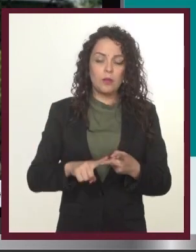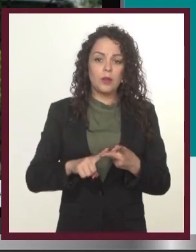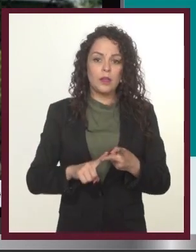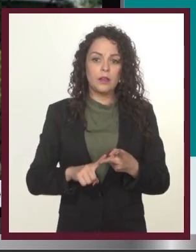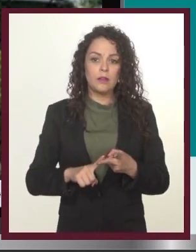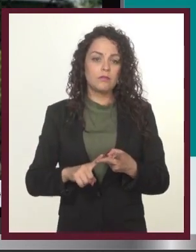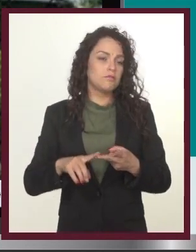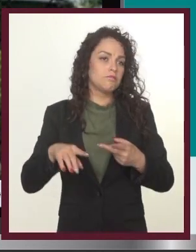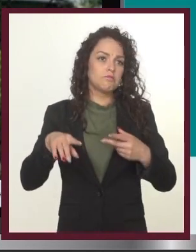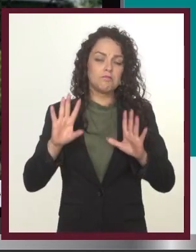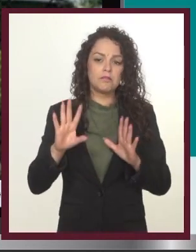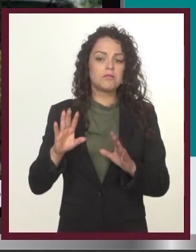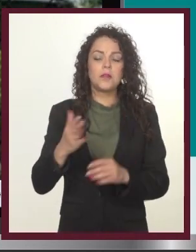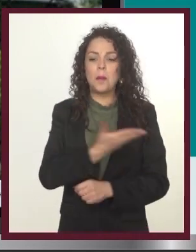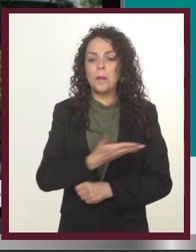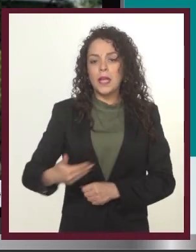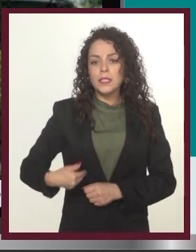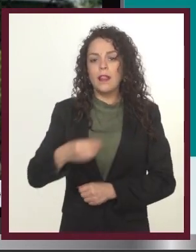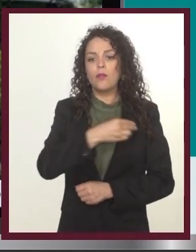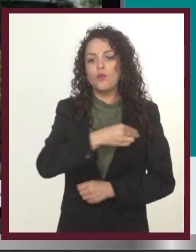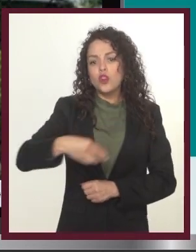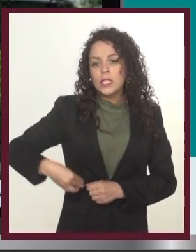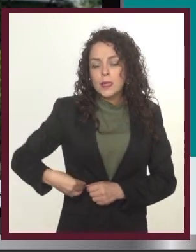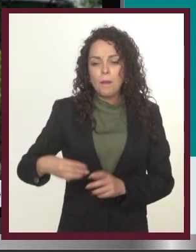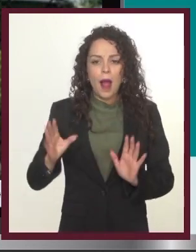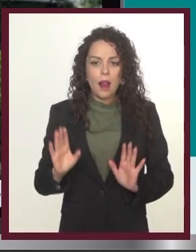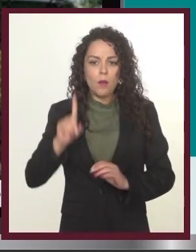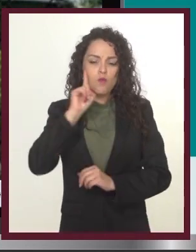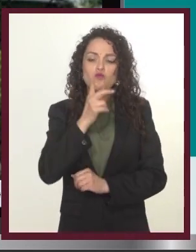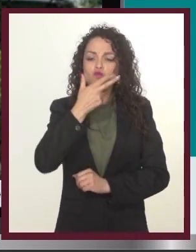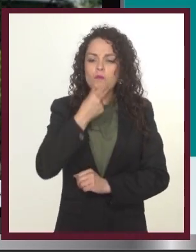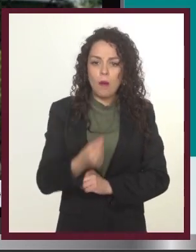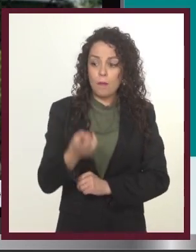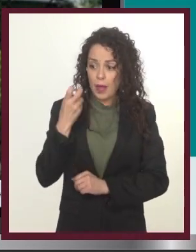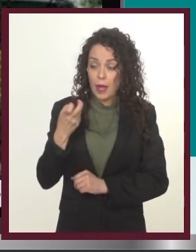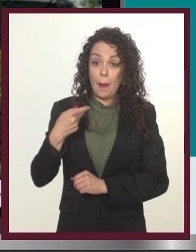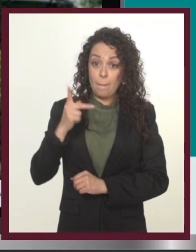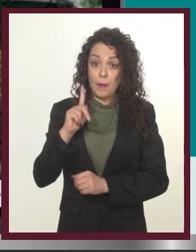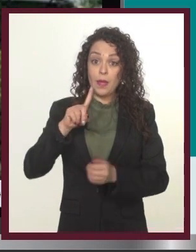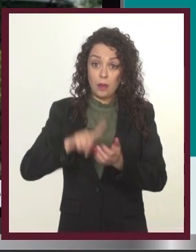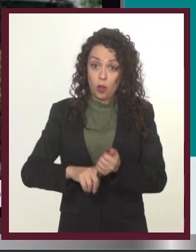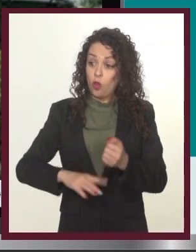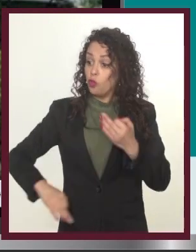de gobierno, en fin, ¿no? Presidente municipal, presidenta municipal. En principio,